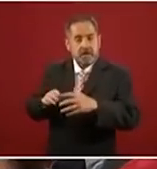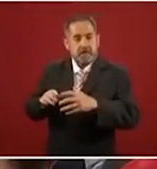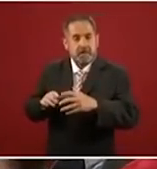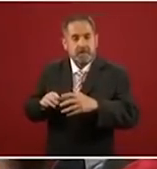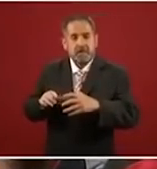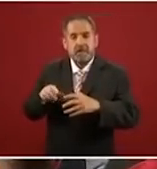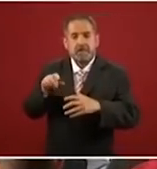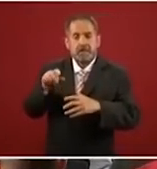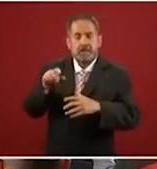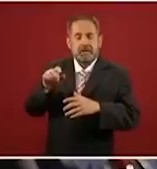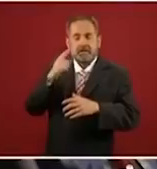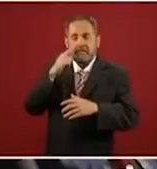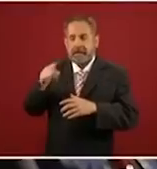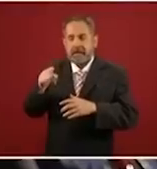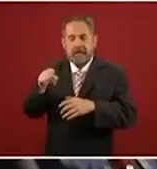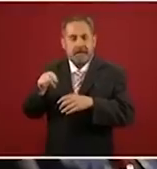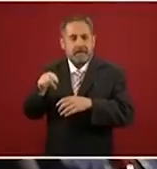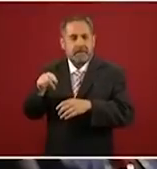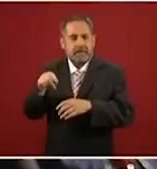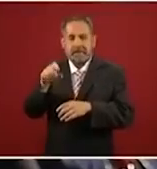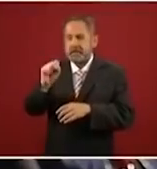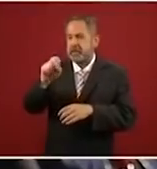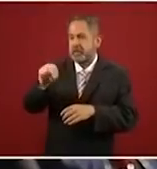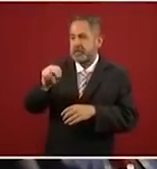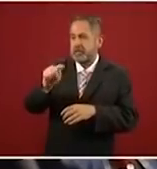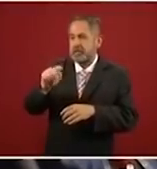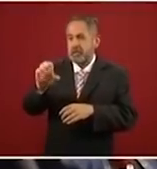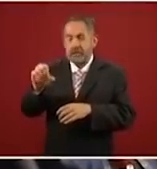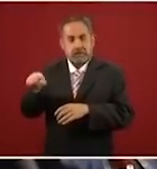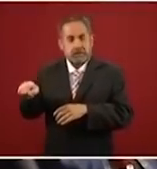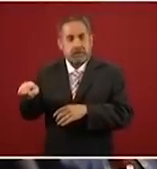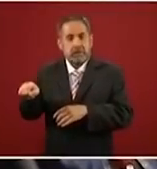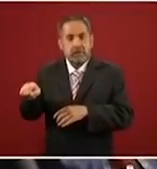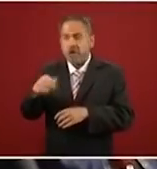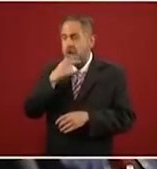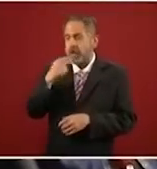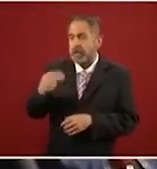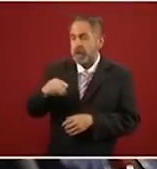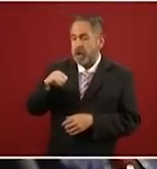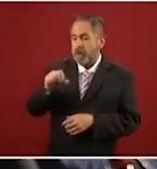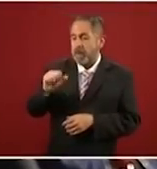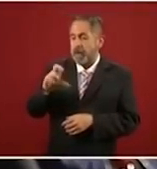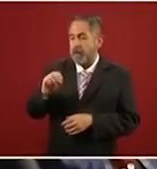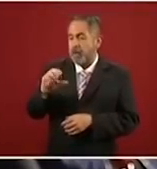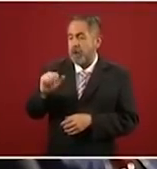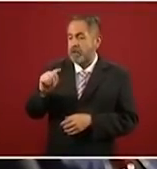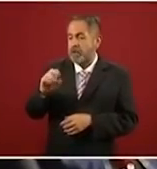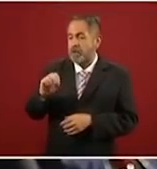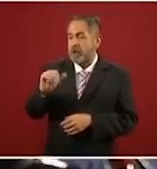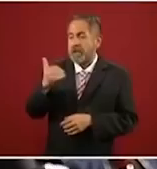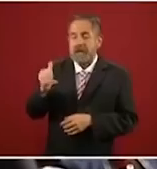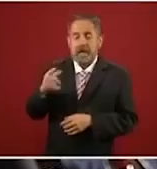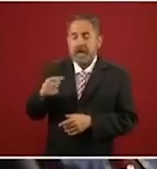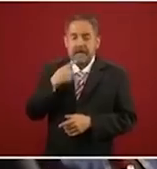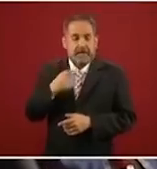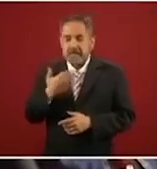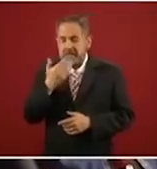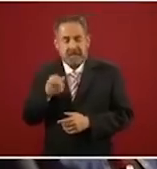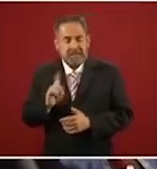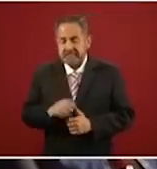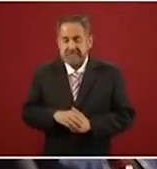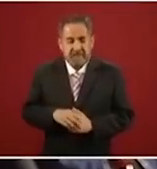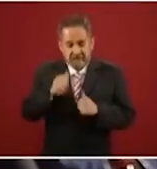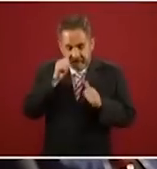educación federal es de marco antonio ayala dice que no se dará